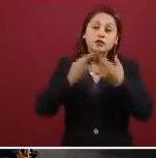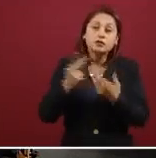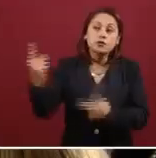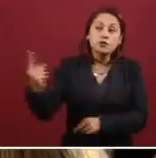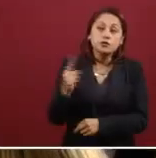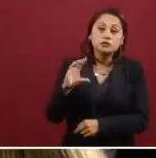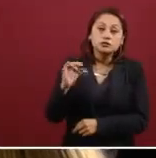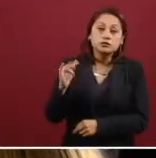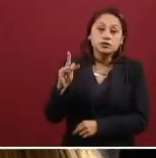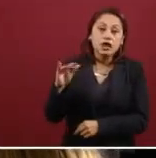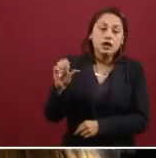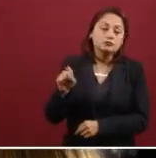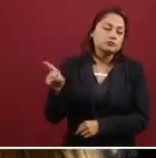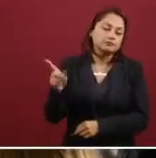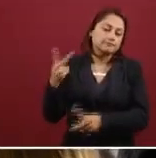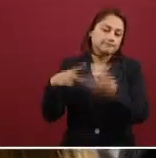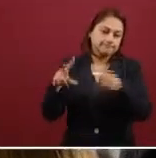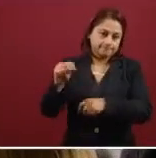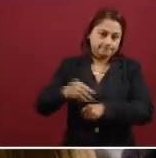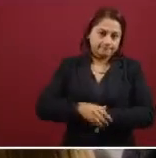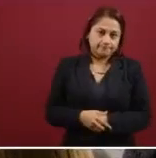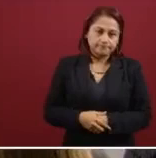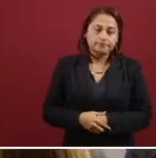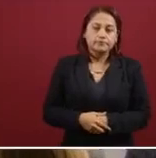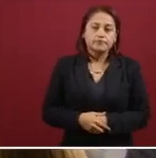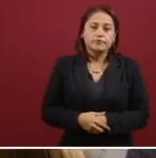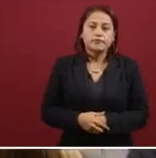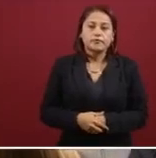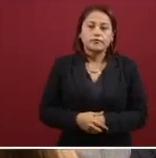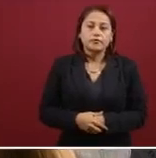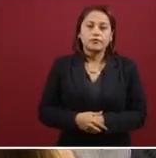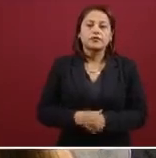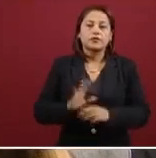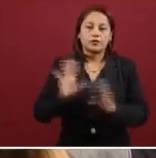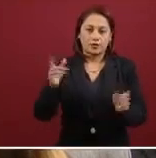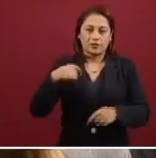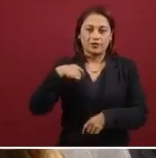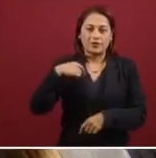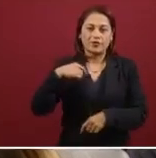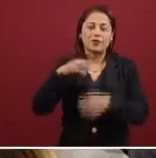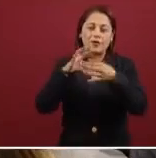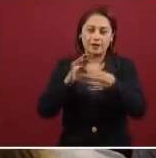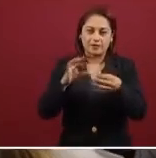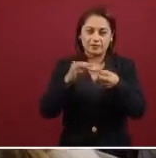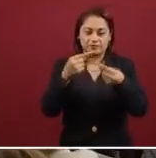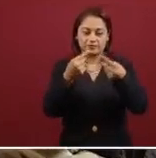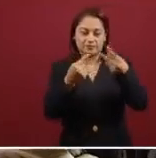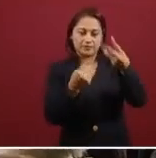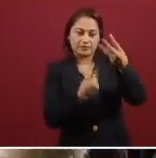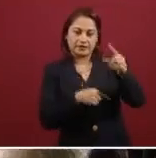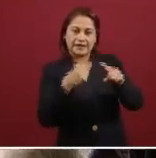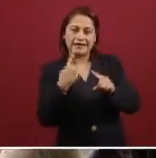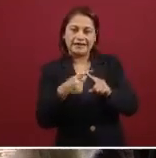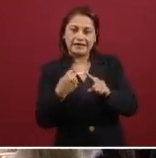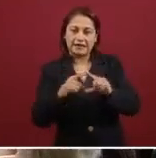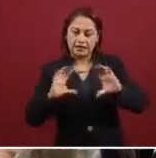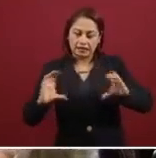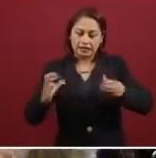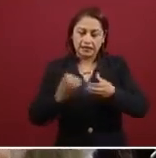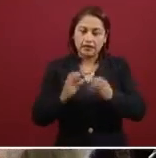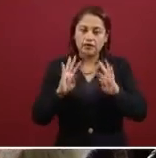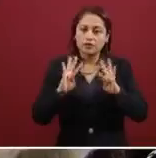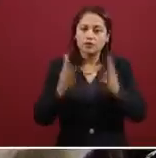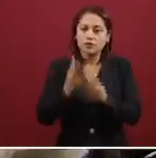Ya señalé quiénes forman parte del Consejo de Administración de Pemex. Y con relación al